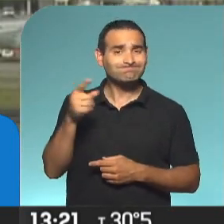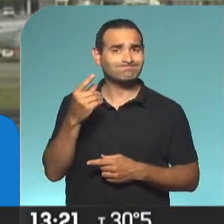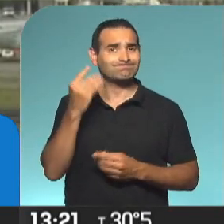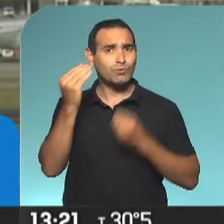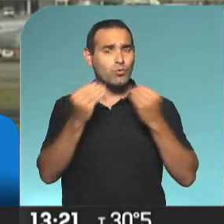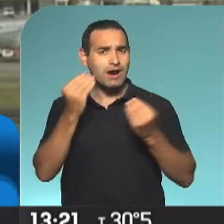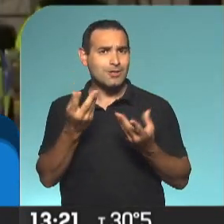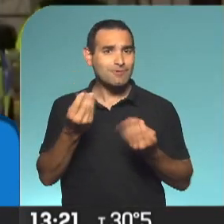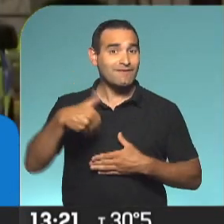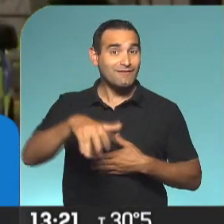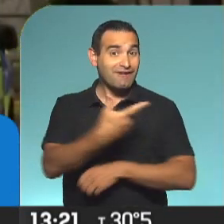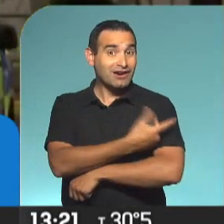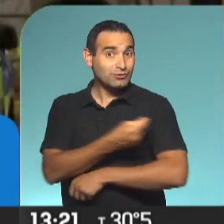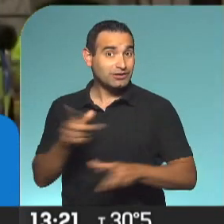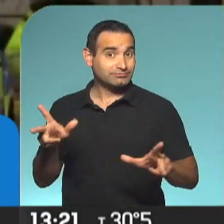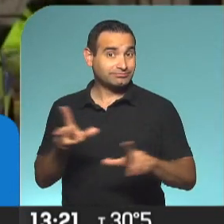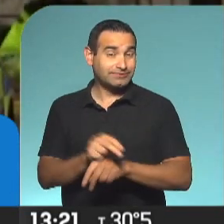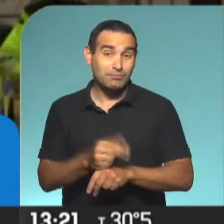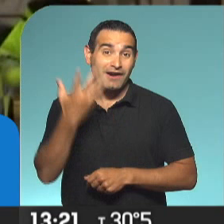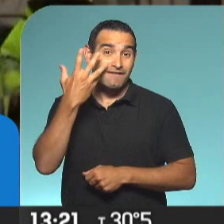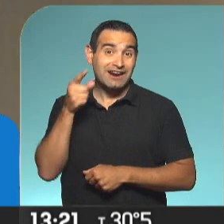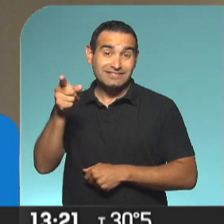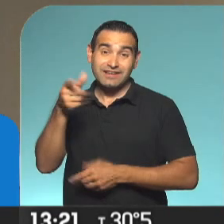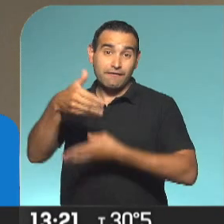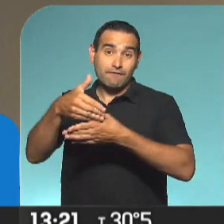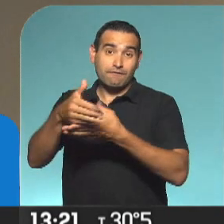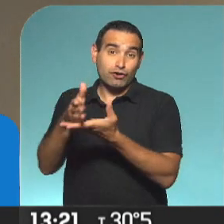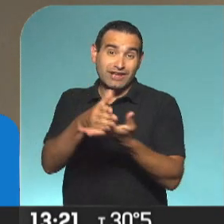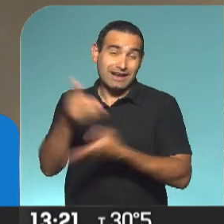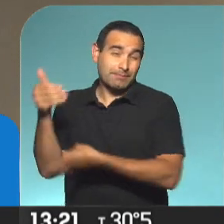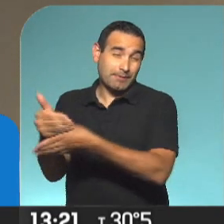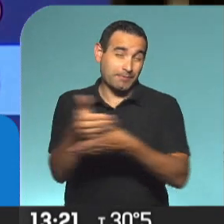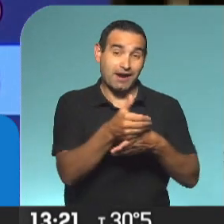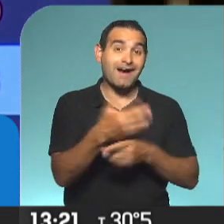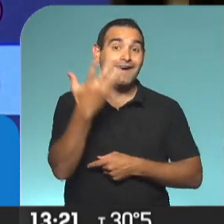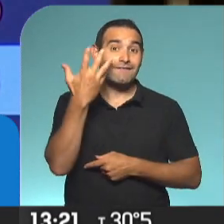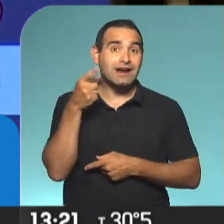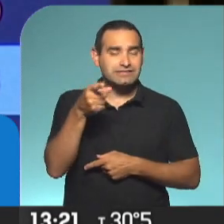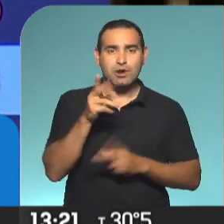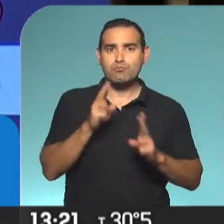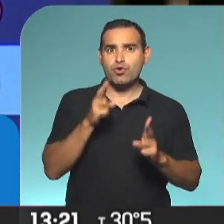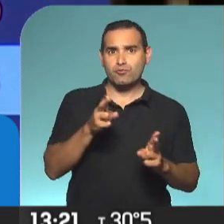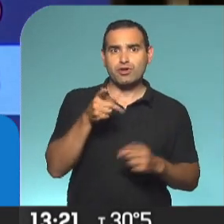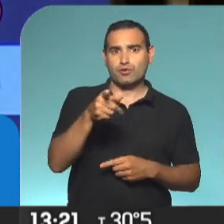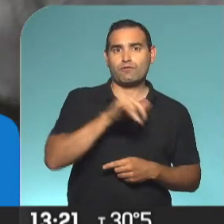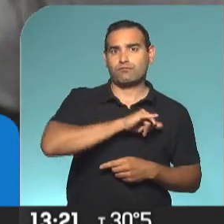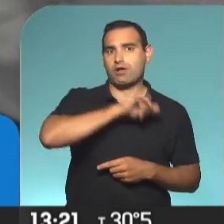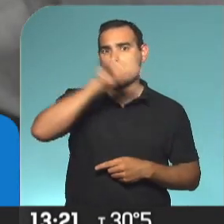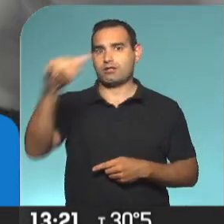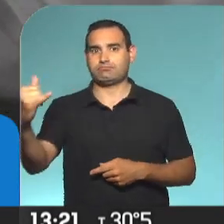el desabastecimiento después de que Francia cerrara sus fronteras y más países prohibieran los vuelos desde y hacia Gran